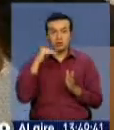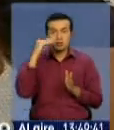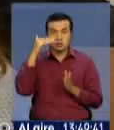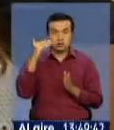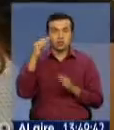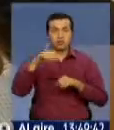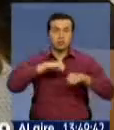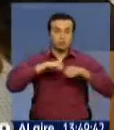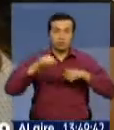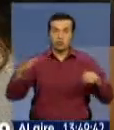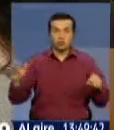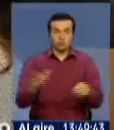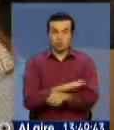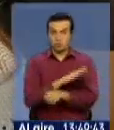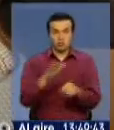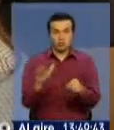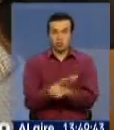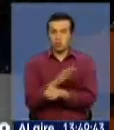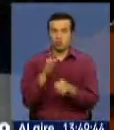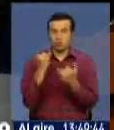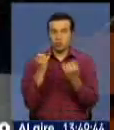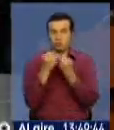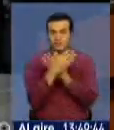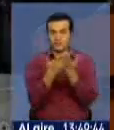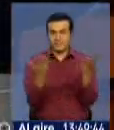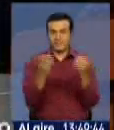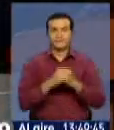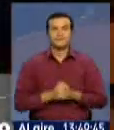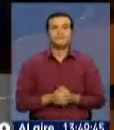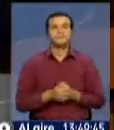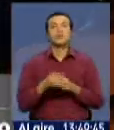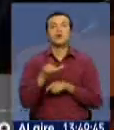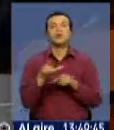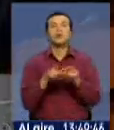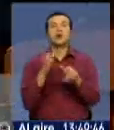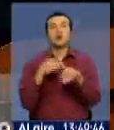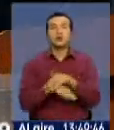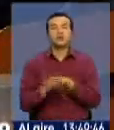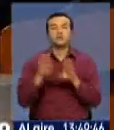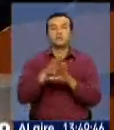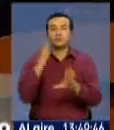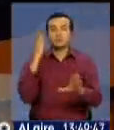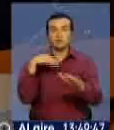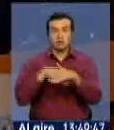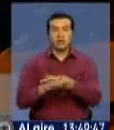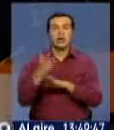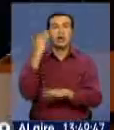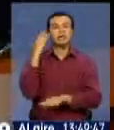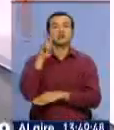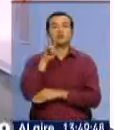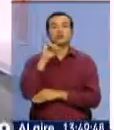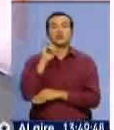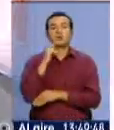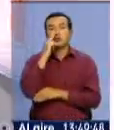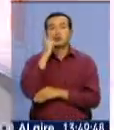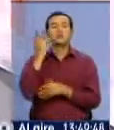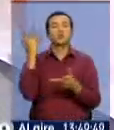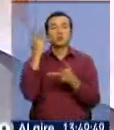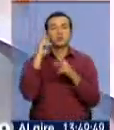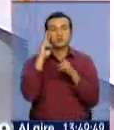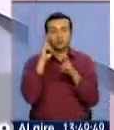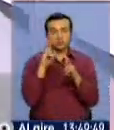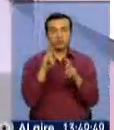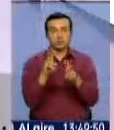ya la diligencia realizada con todo lo que hemos hecho hoy. En dichas instalaciones se realizó un allanamiento el pasado 2 de junio como parte de